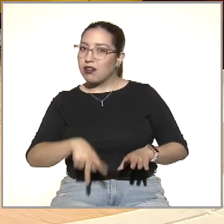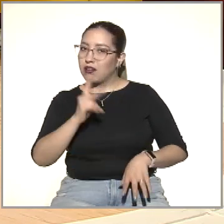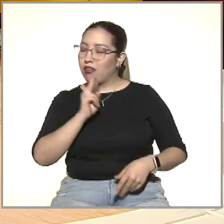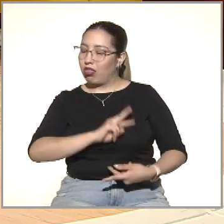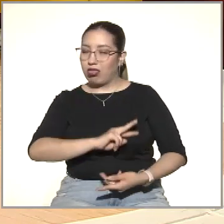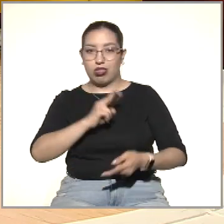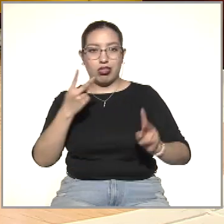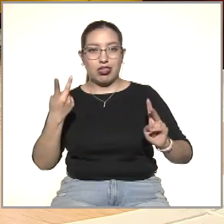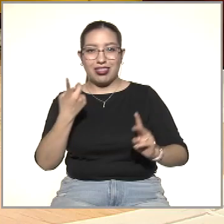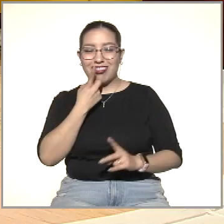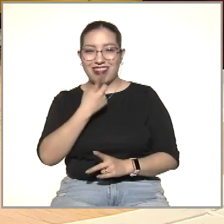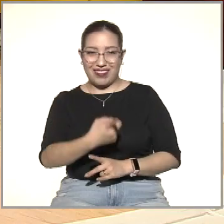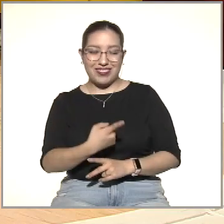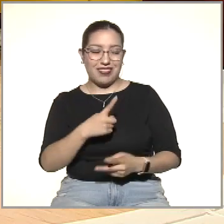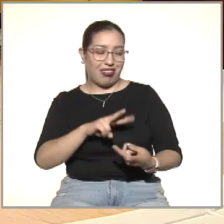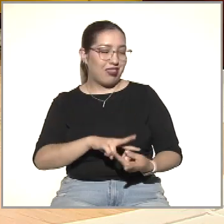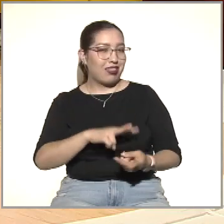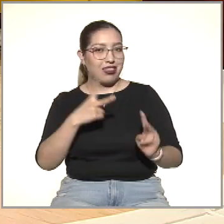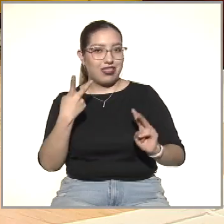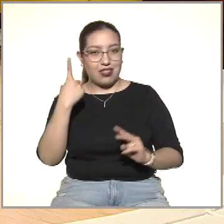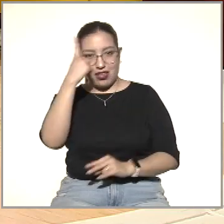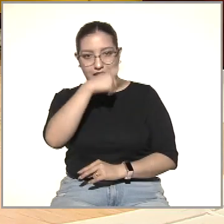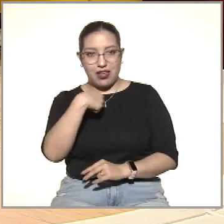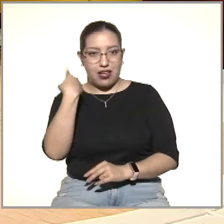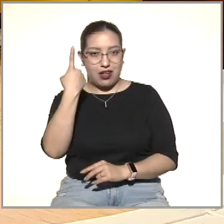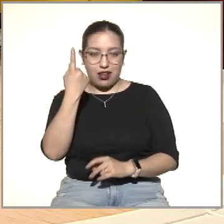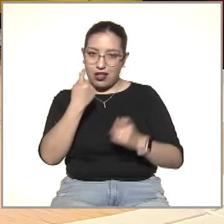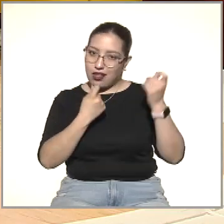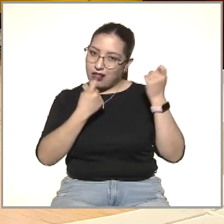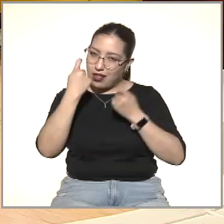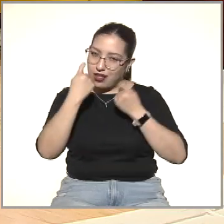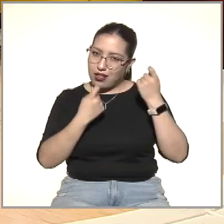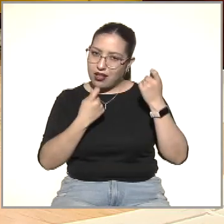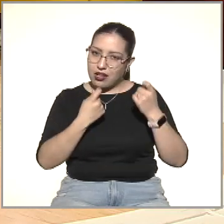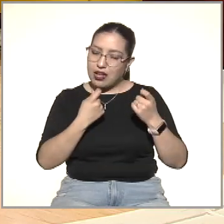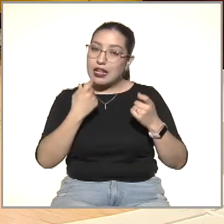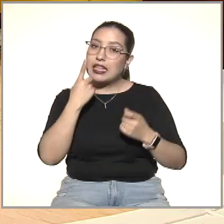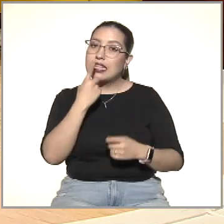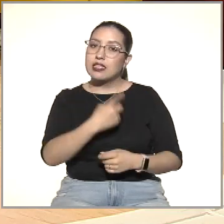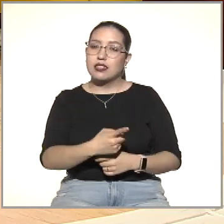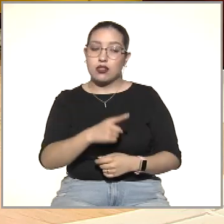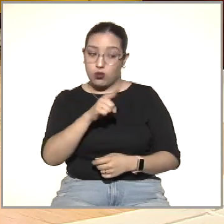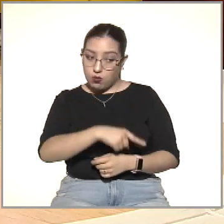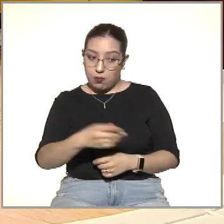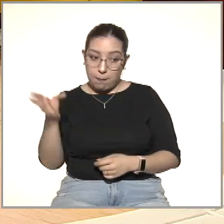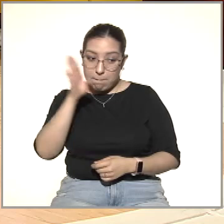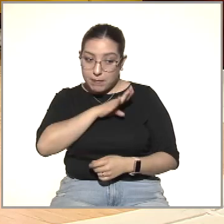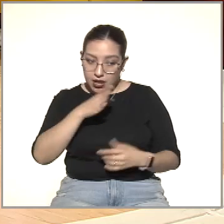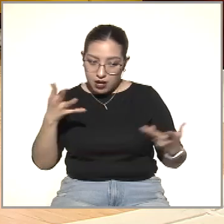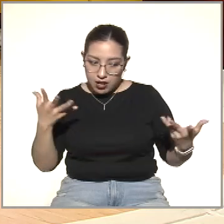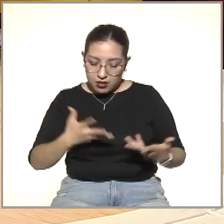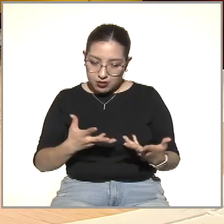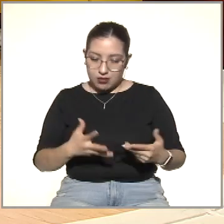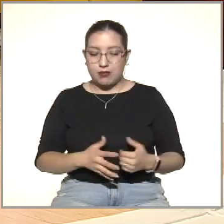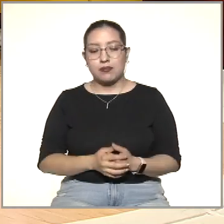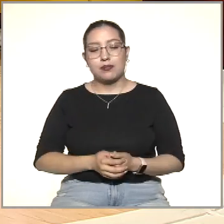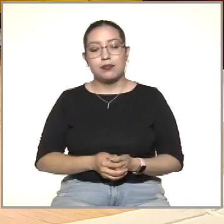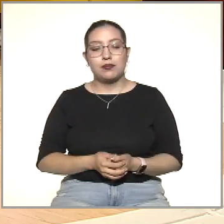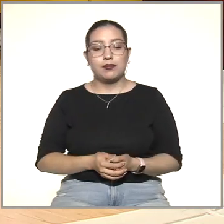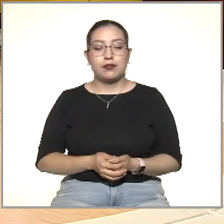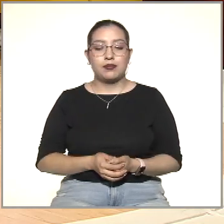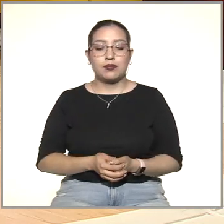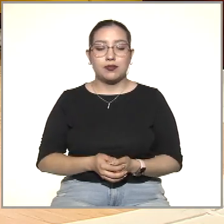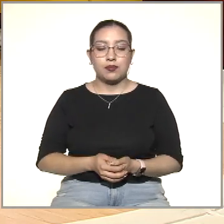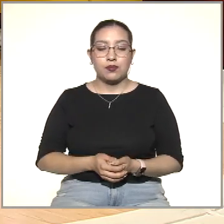contrario. Claro. Gestualmente estamos diciendo, acabas de hacer algo que está muy mal, ¿no? Entonces, la congruencia también en donde